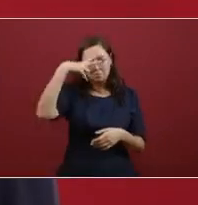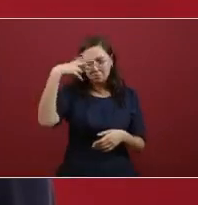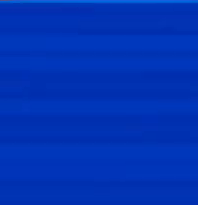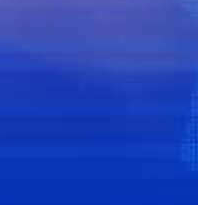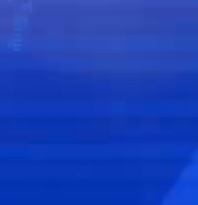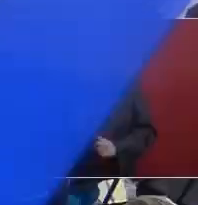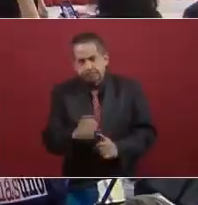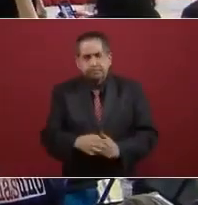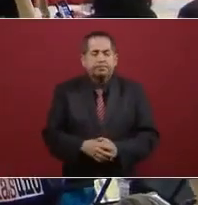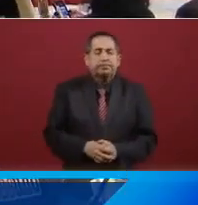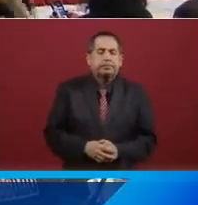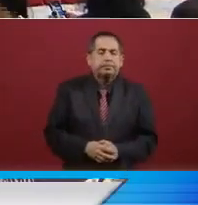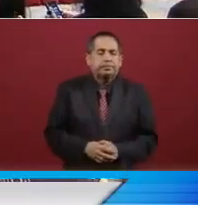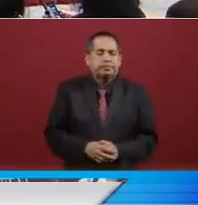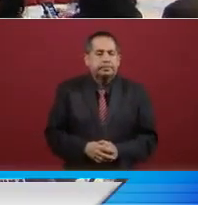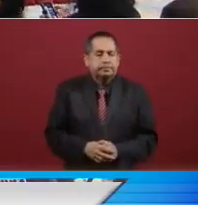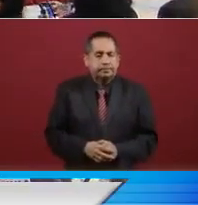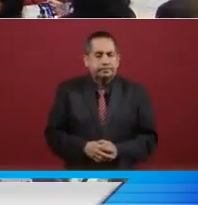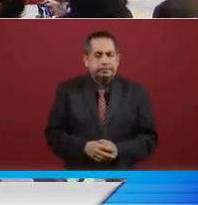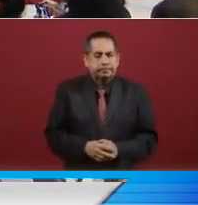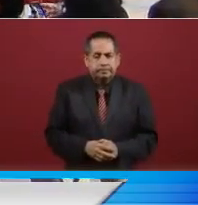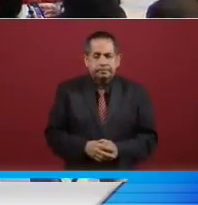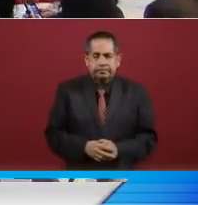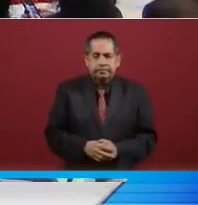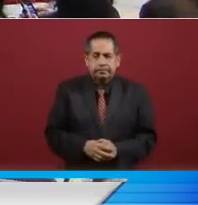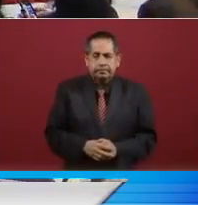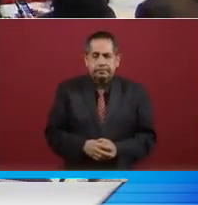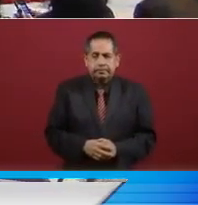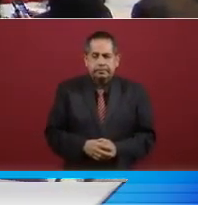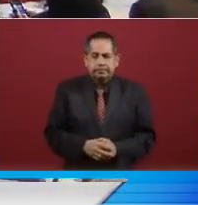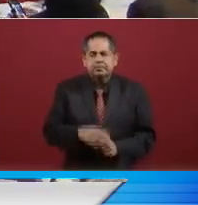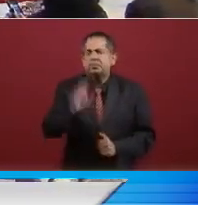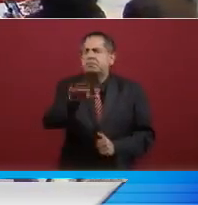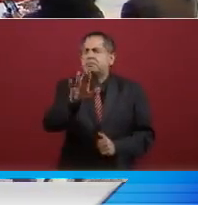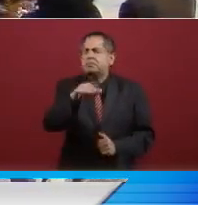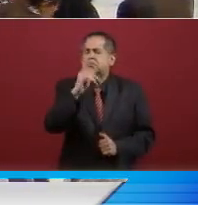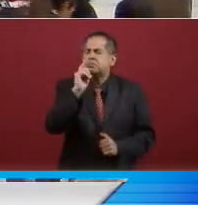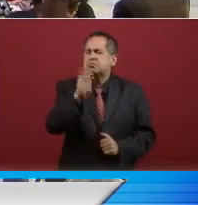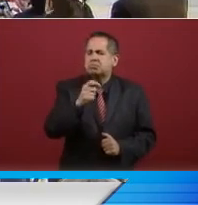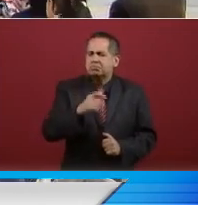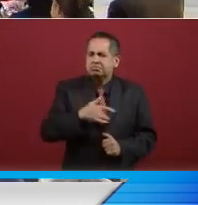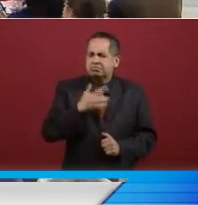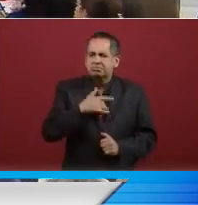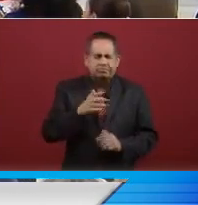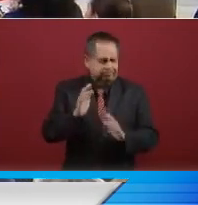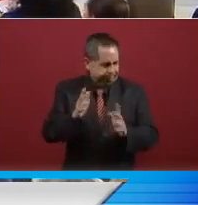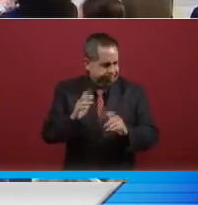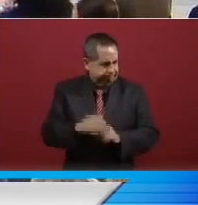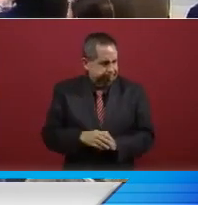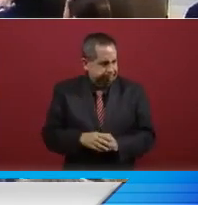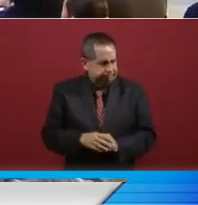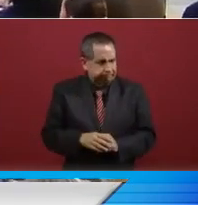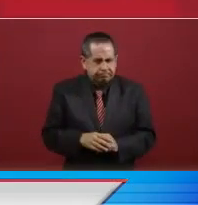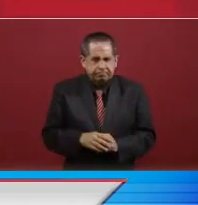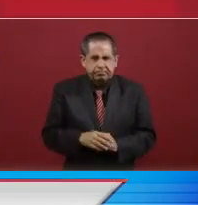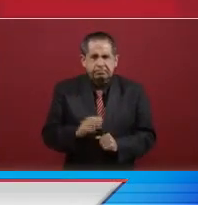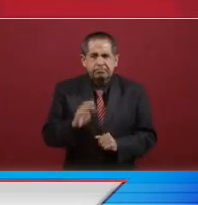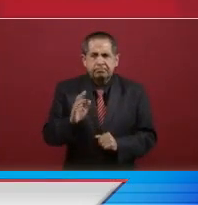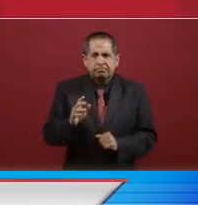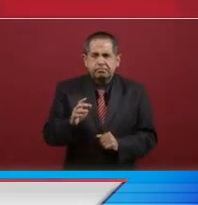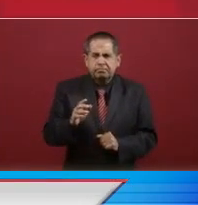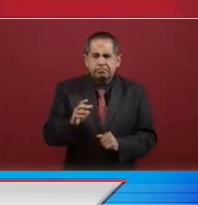migrantes. Redes sociales. A propósito, ya